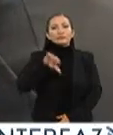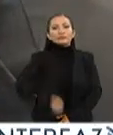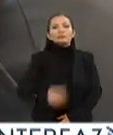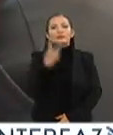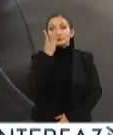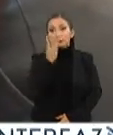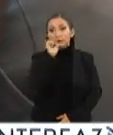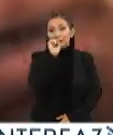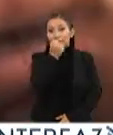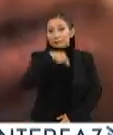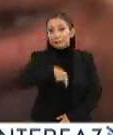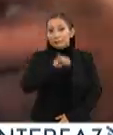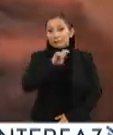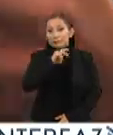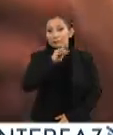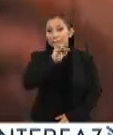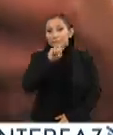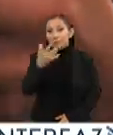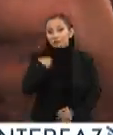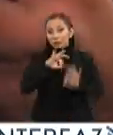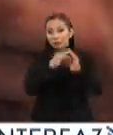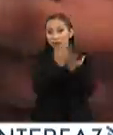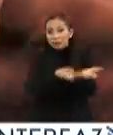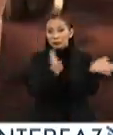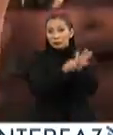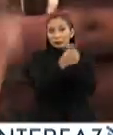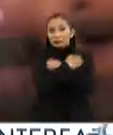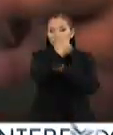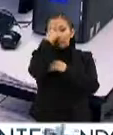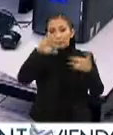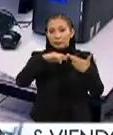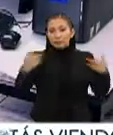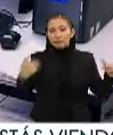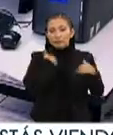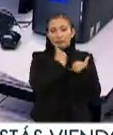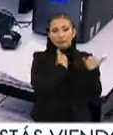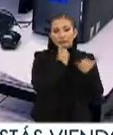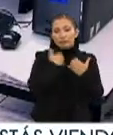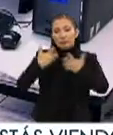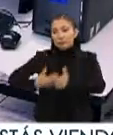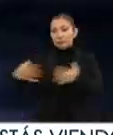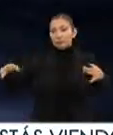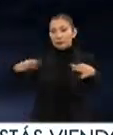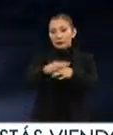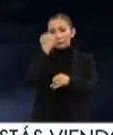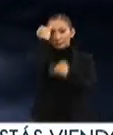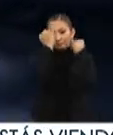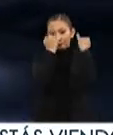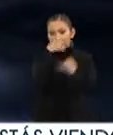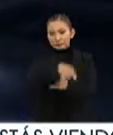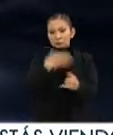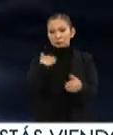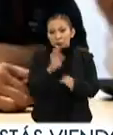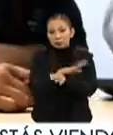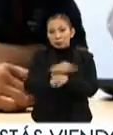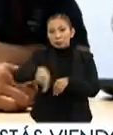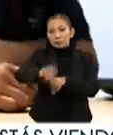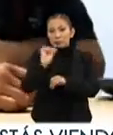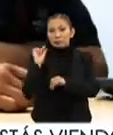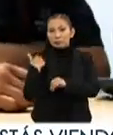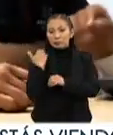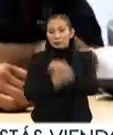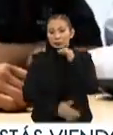Hoy, 3 de septiembre, en Interfaz, modelo dual de educación para vincular a jóvenes e industria, una iniciativa que favorece a los